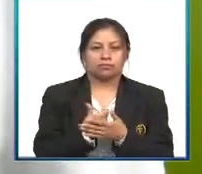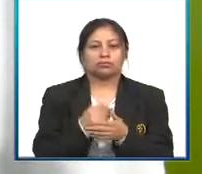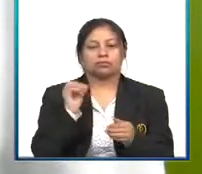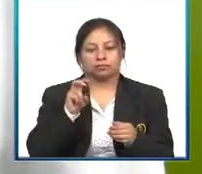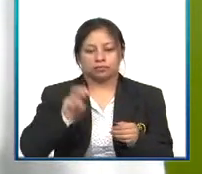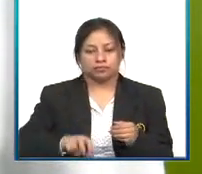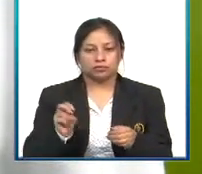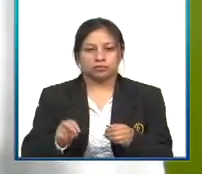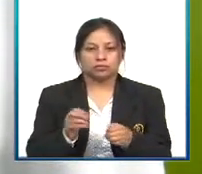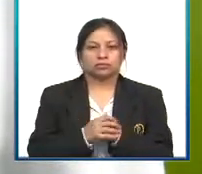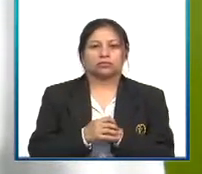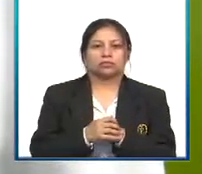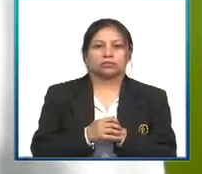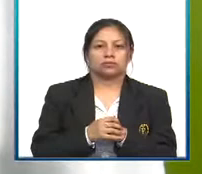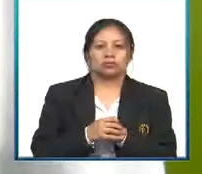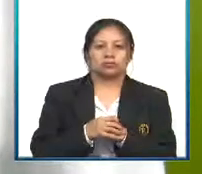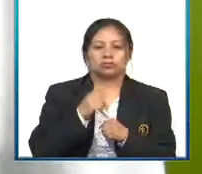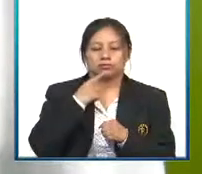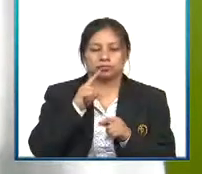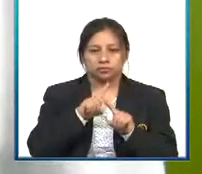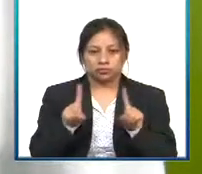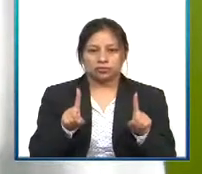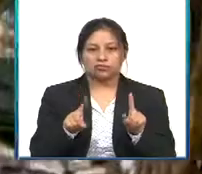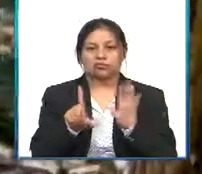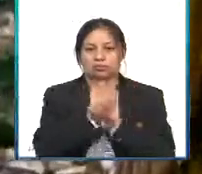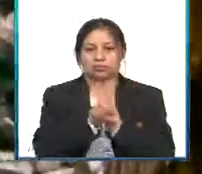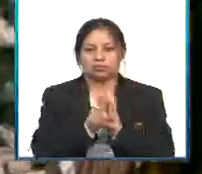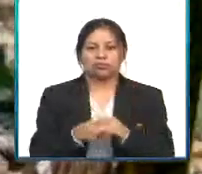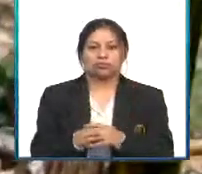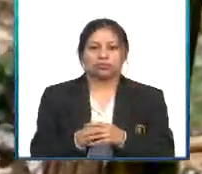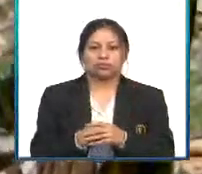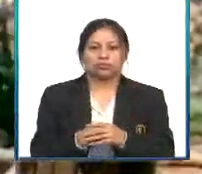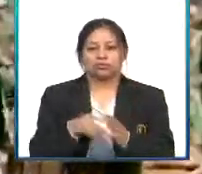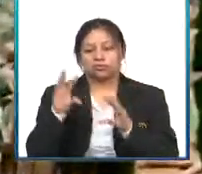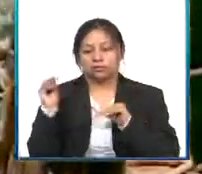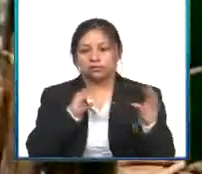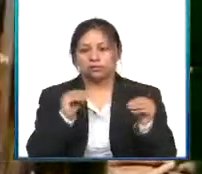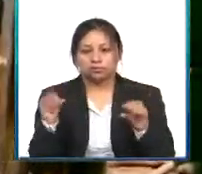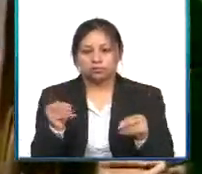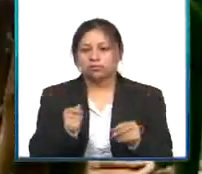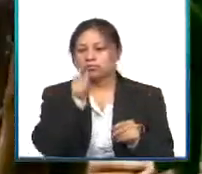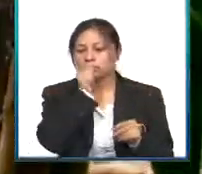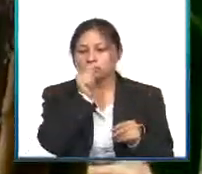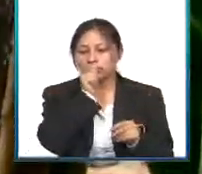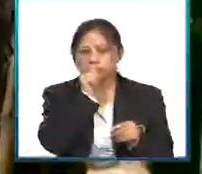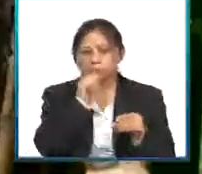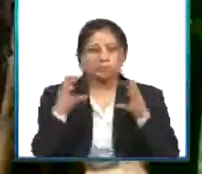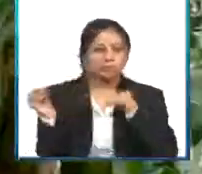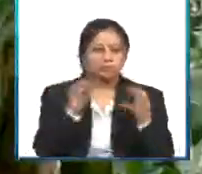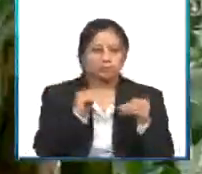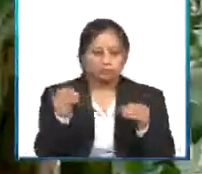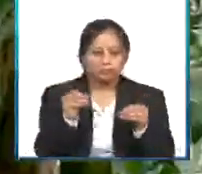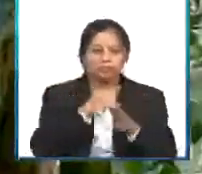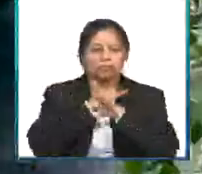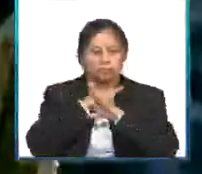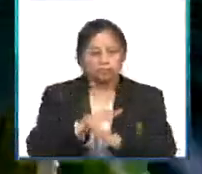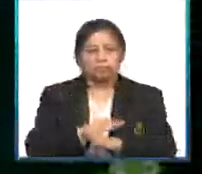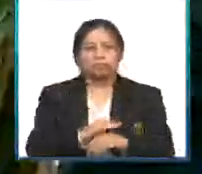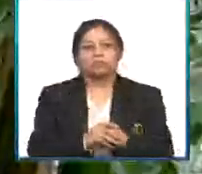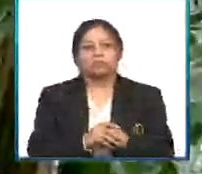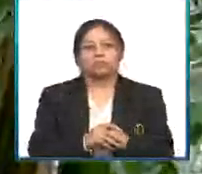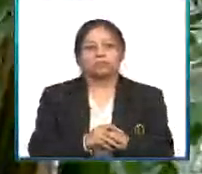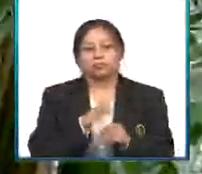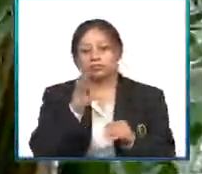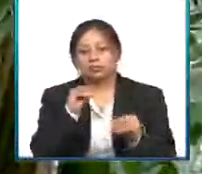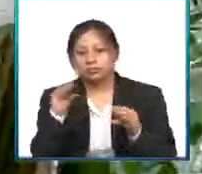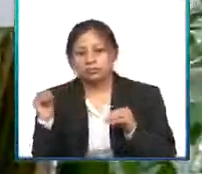que necesita esta clase de legislación. Estamos hablando de medidas preventivas, estamos hablando de bioseguridad,